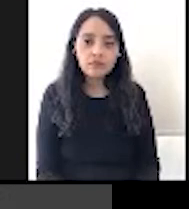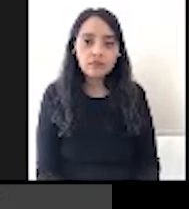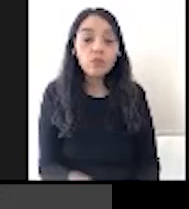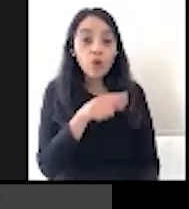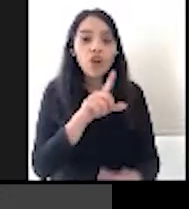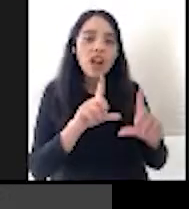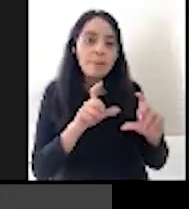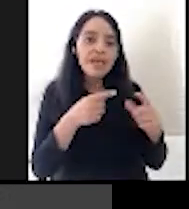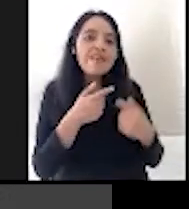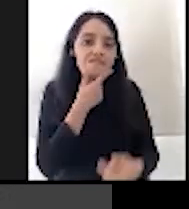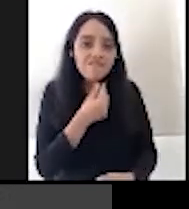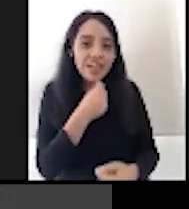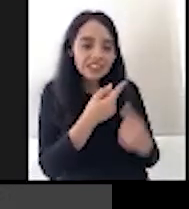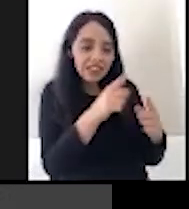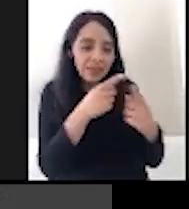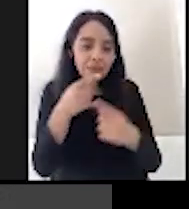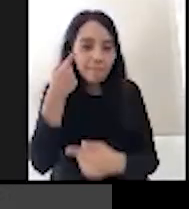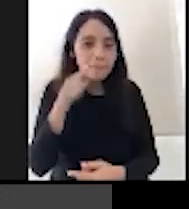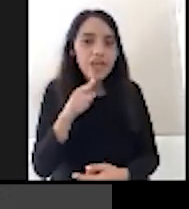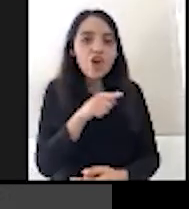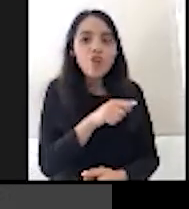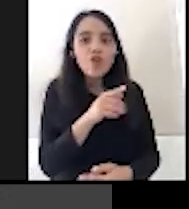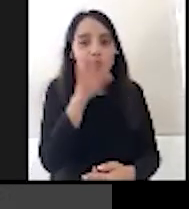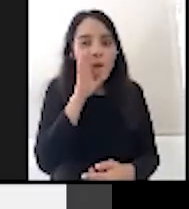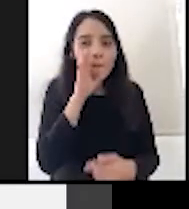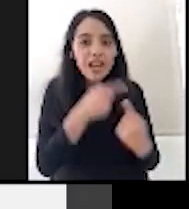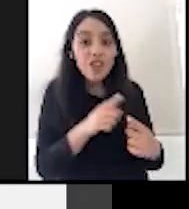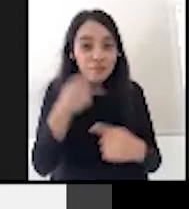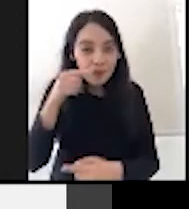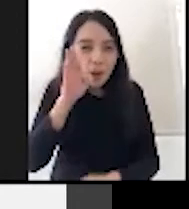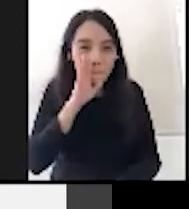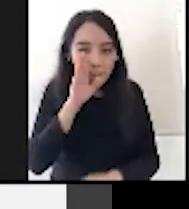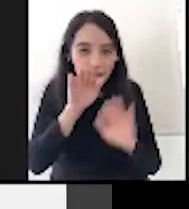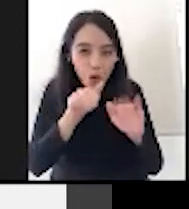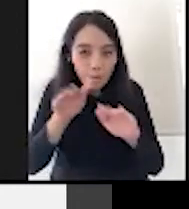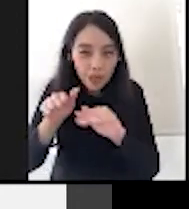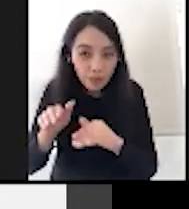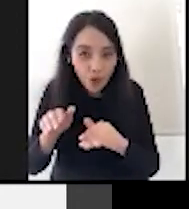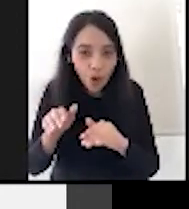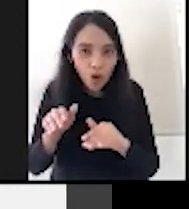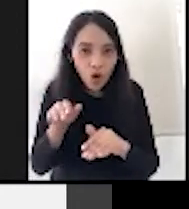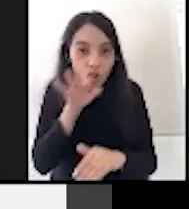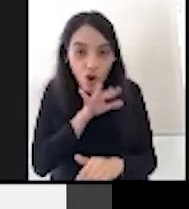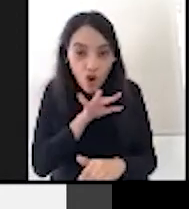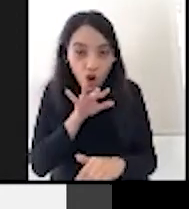Sin embargo, la tarea se vuelve bastante más difícil si tratamos de distinguir entre perros de la misma raza, ¿sí?